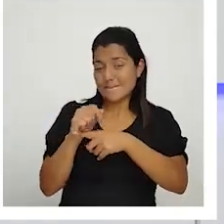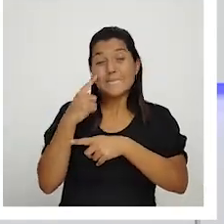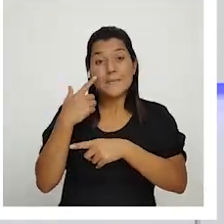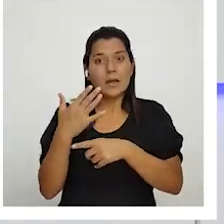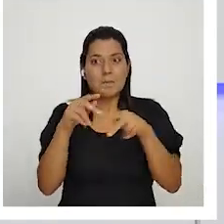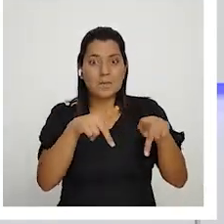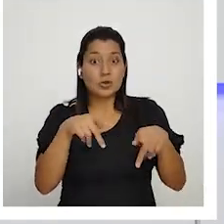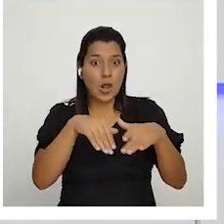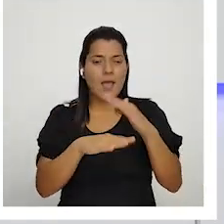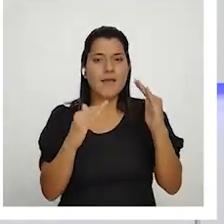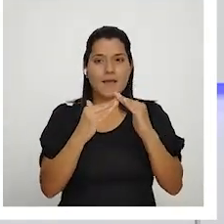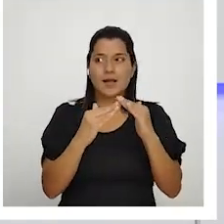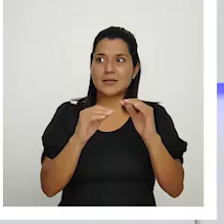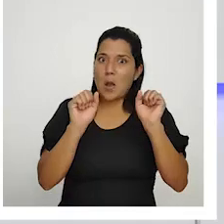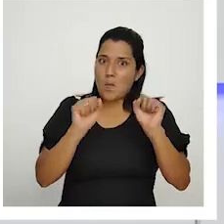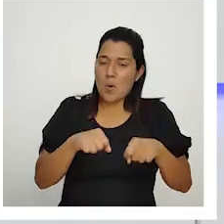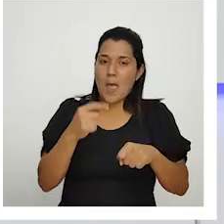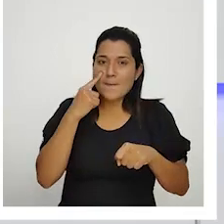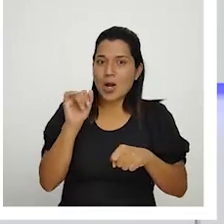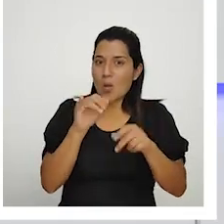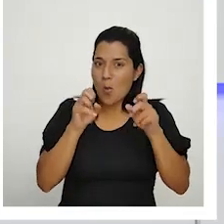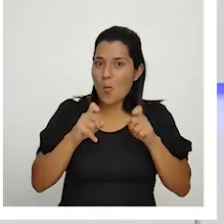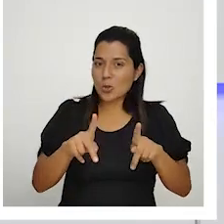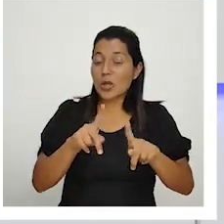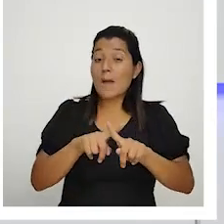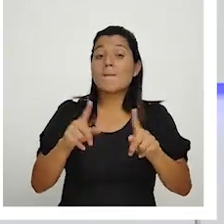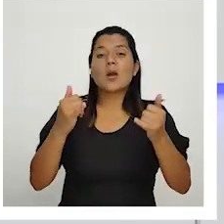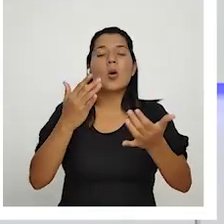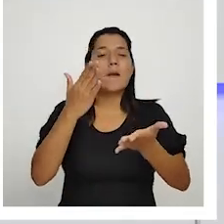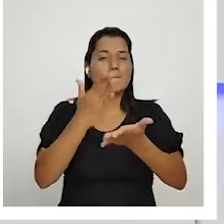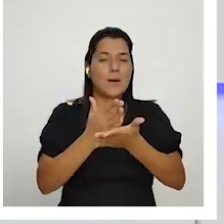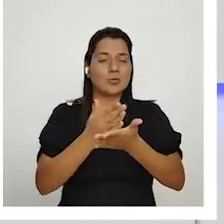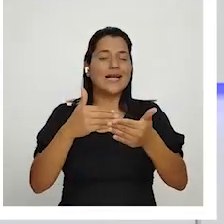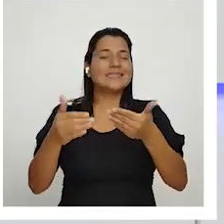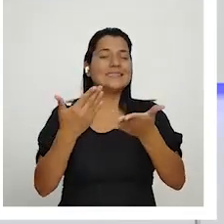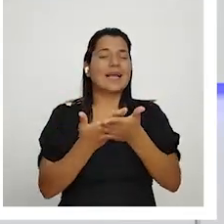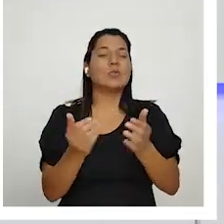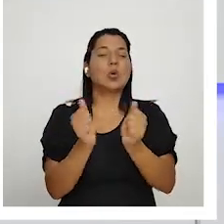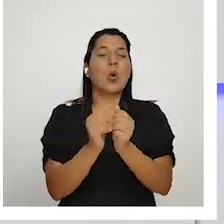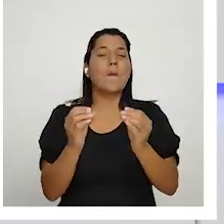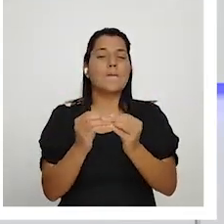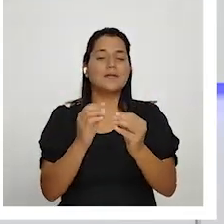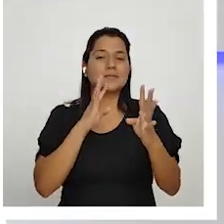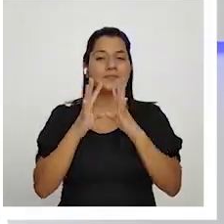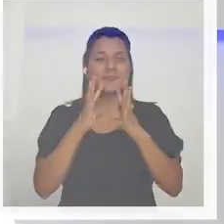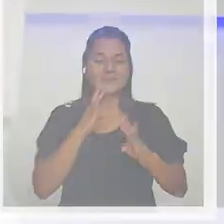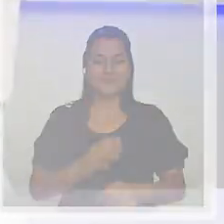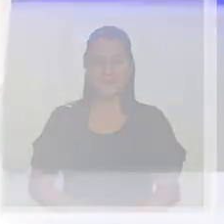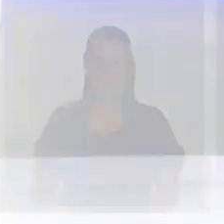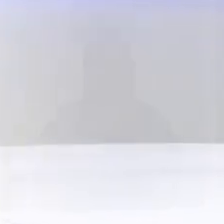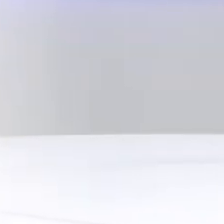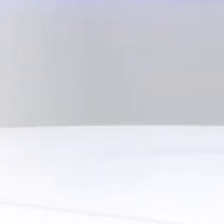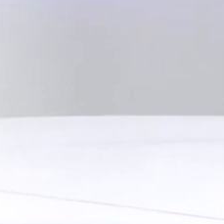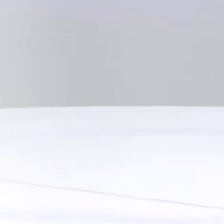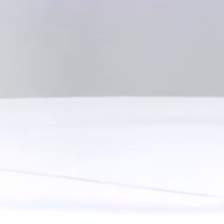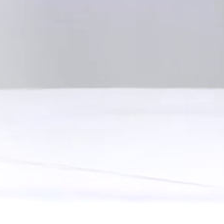en casa y lo vean como una oportunidad. Pero vamos a ir a una pausa y ya venimos con más del programa Conversamos.